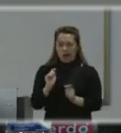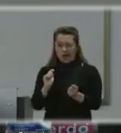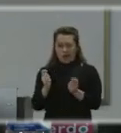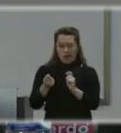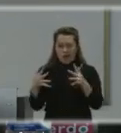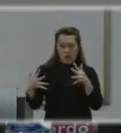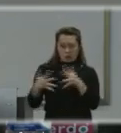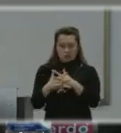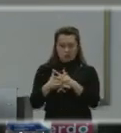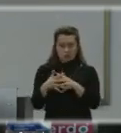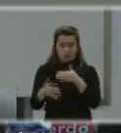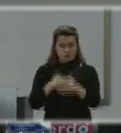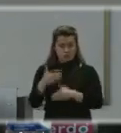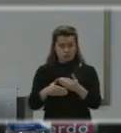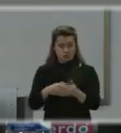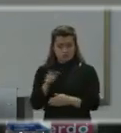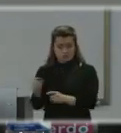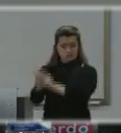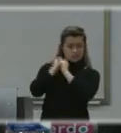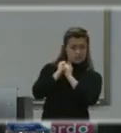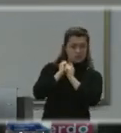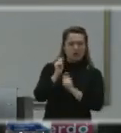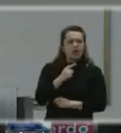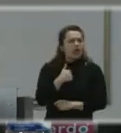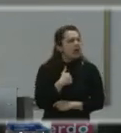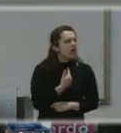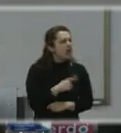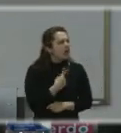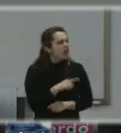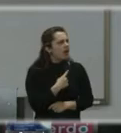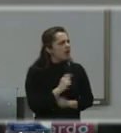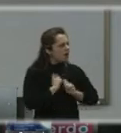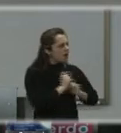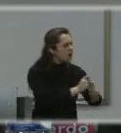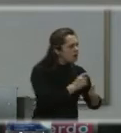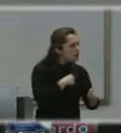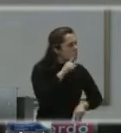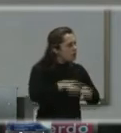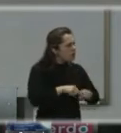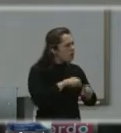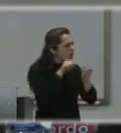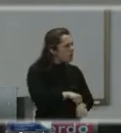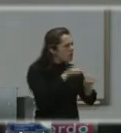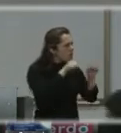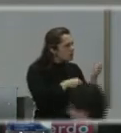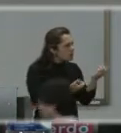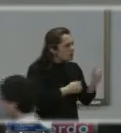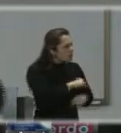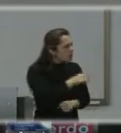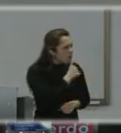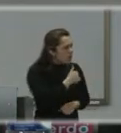interdicción para que la persona entienda qué es lo que está ocurriendo.